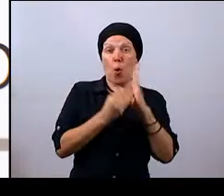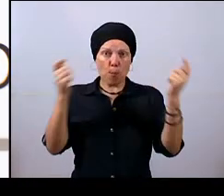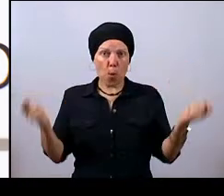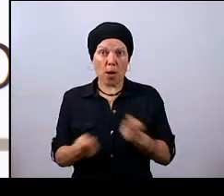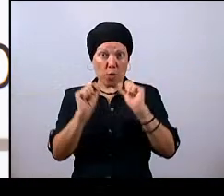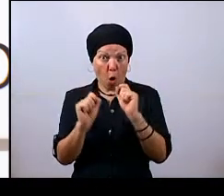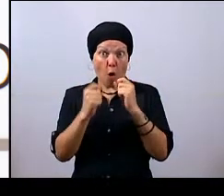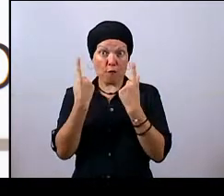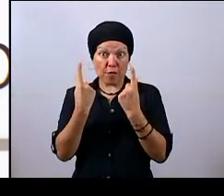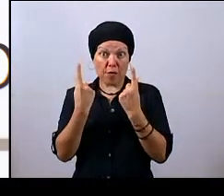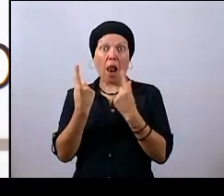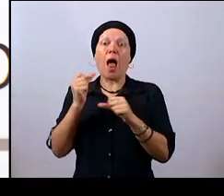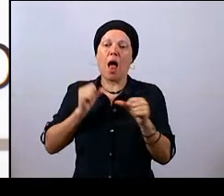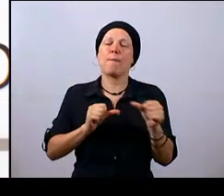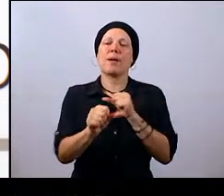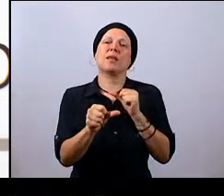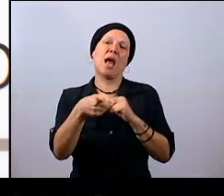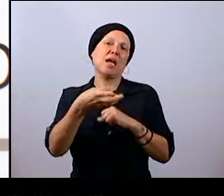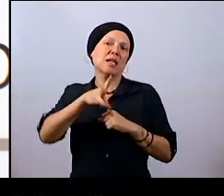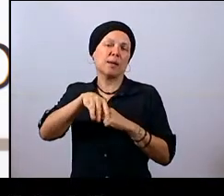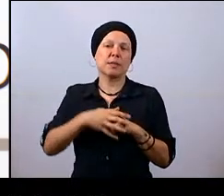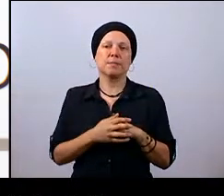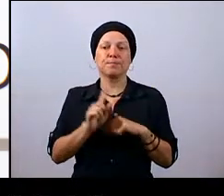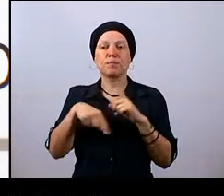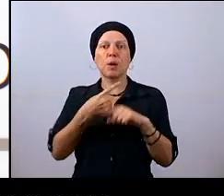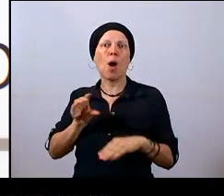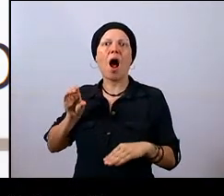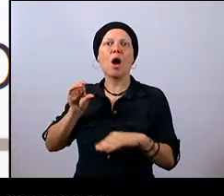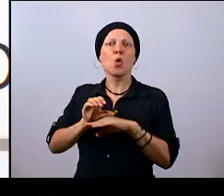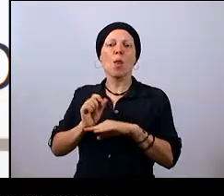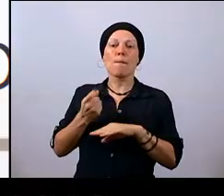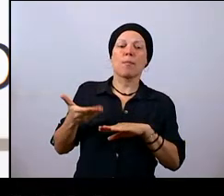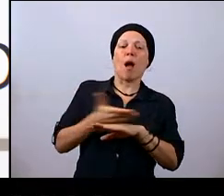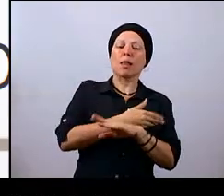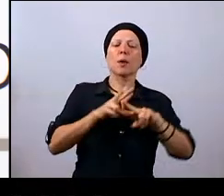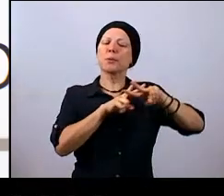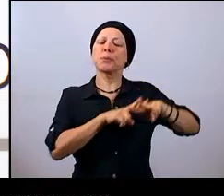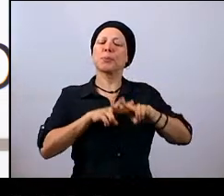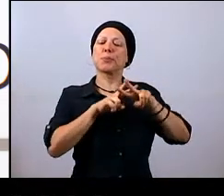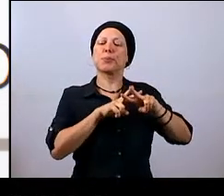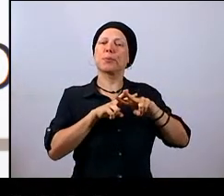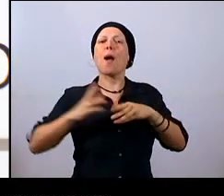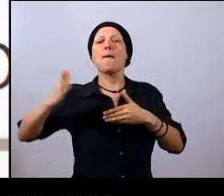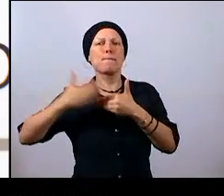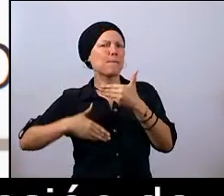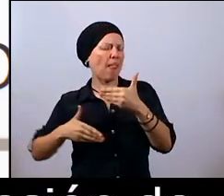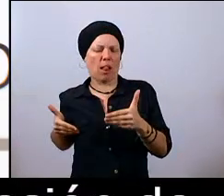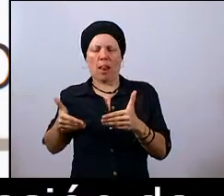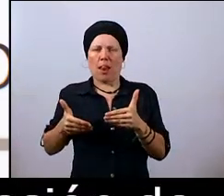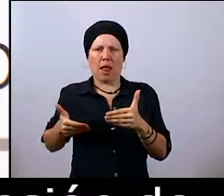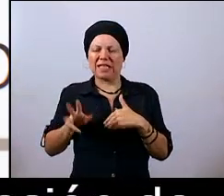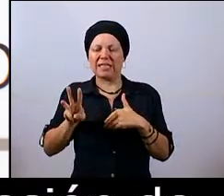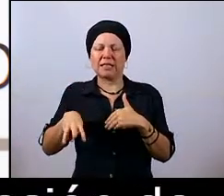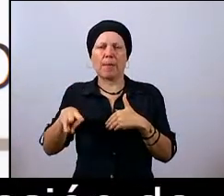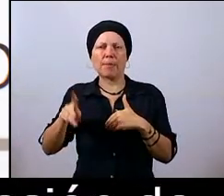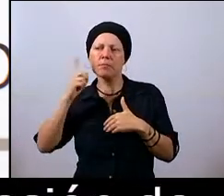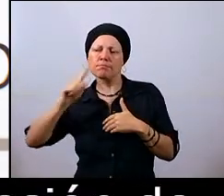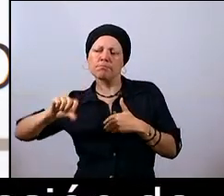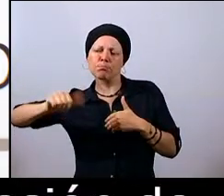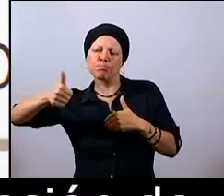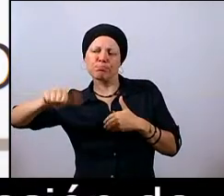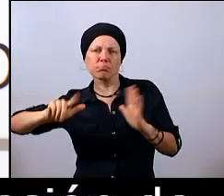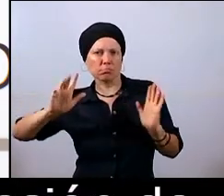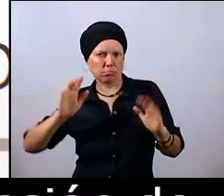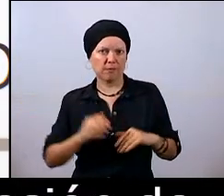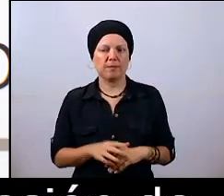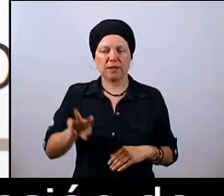en el DOE, y la concesión de la ayuda se va a realizar en un plazo muy corto de tiempo, también de 3